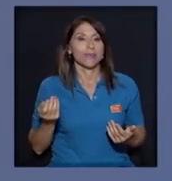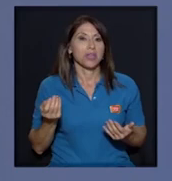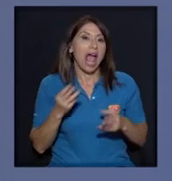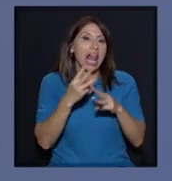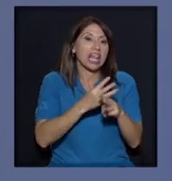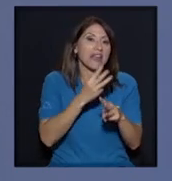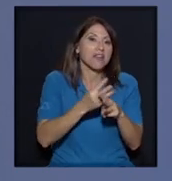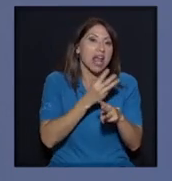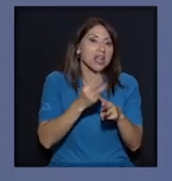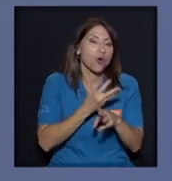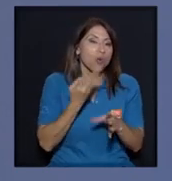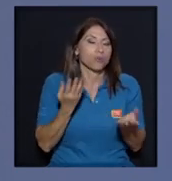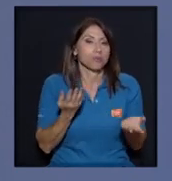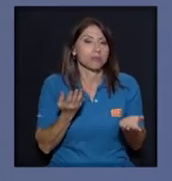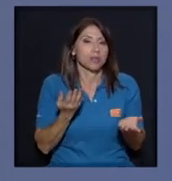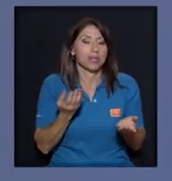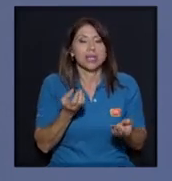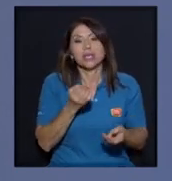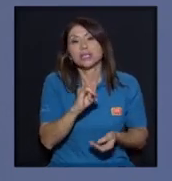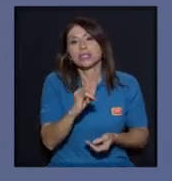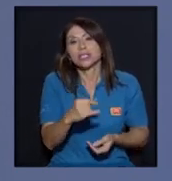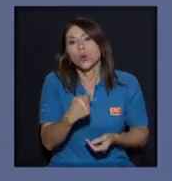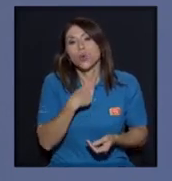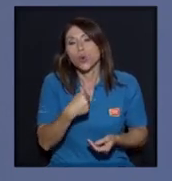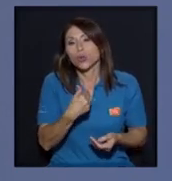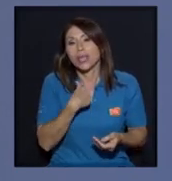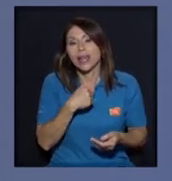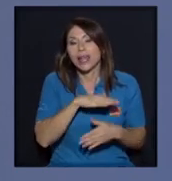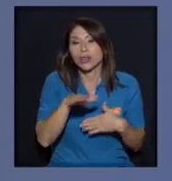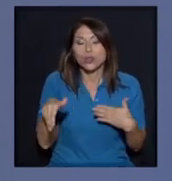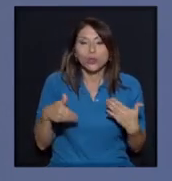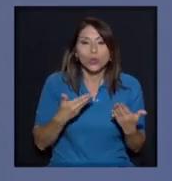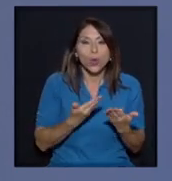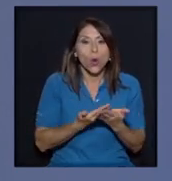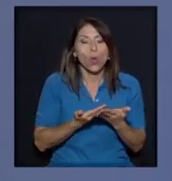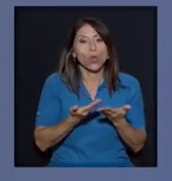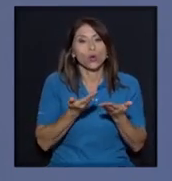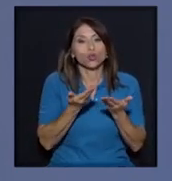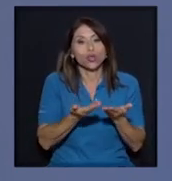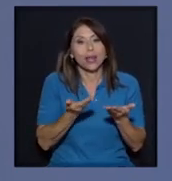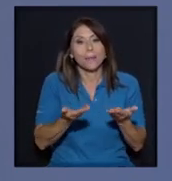algebraico, si uno tiene todos los elementos de una,